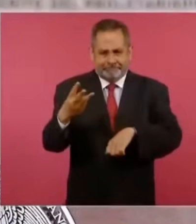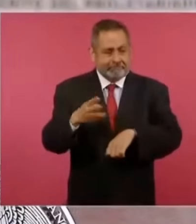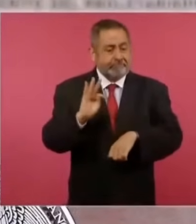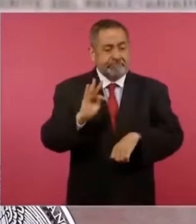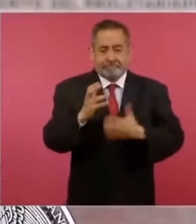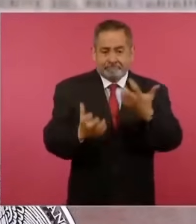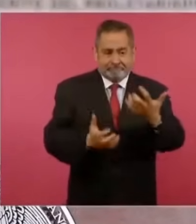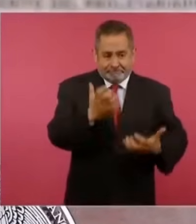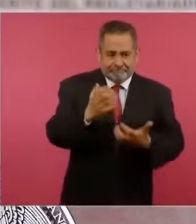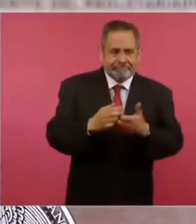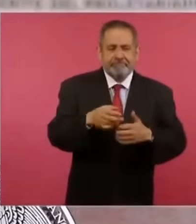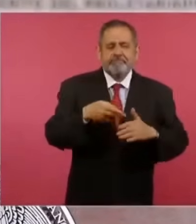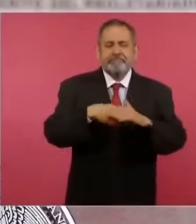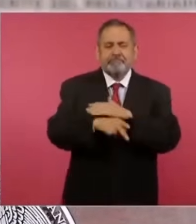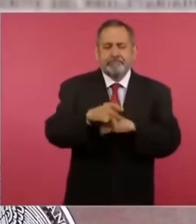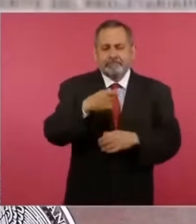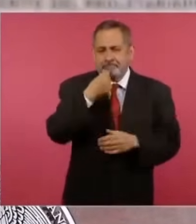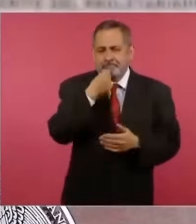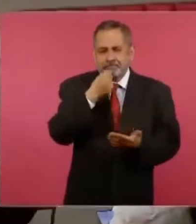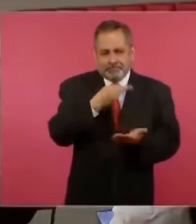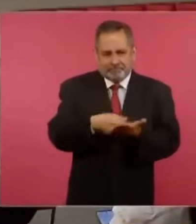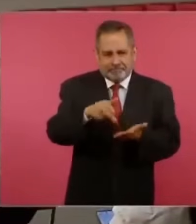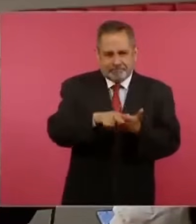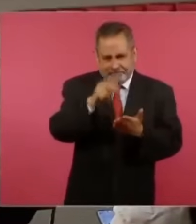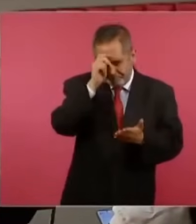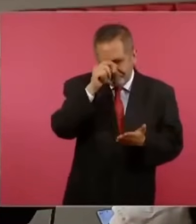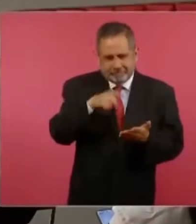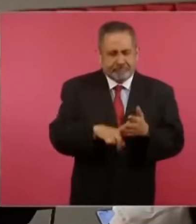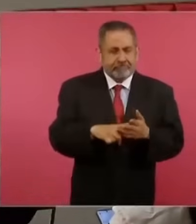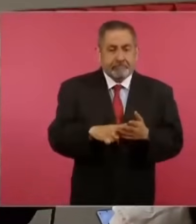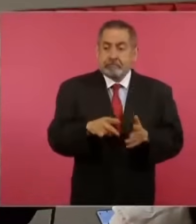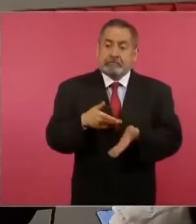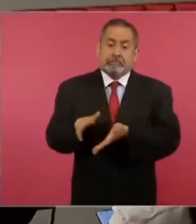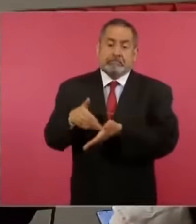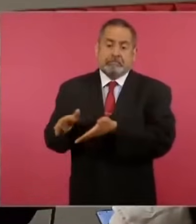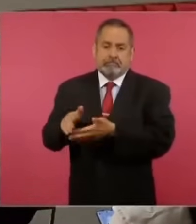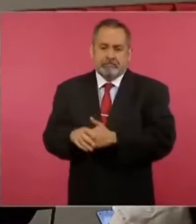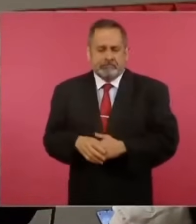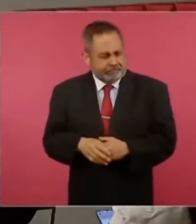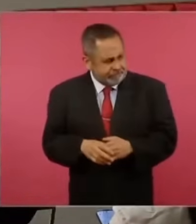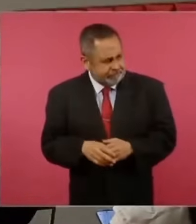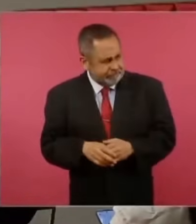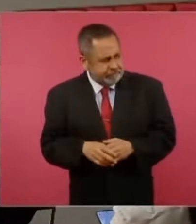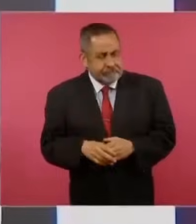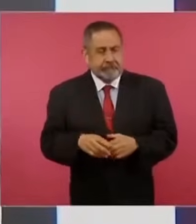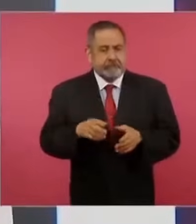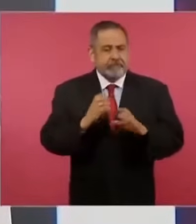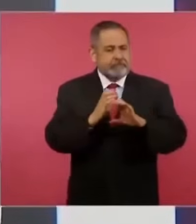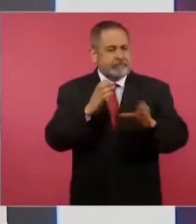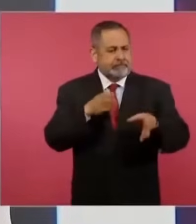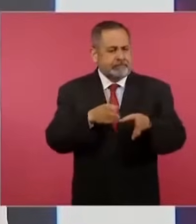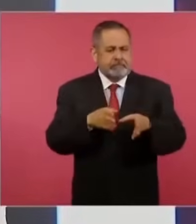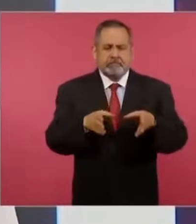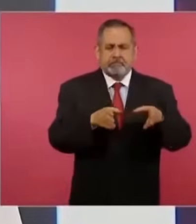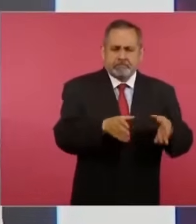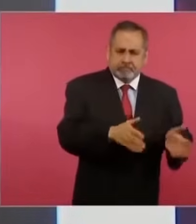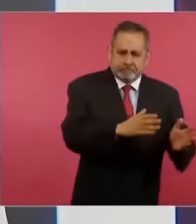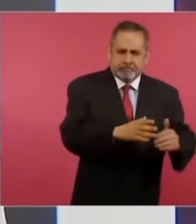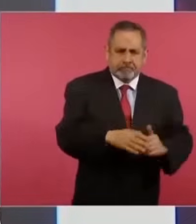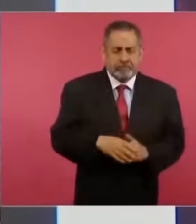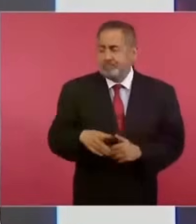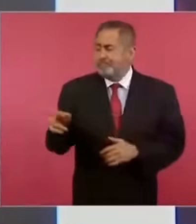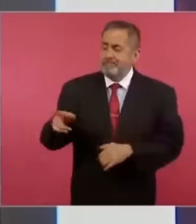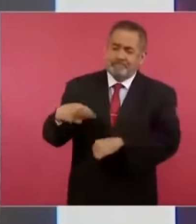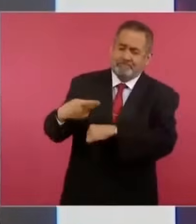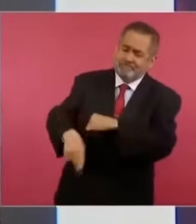incendio, niños héroes, usuarios tuvieron que ser desalojados, el tren fue sacado de circulación. El metro es un peligro